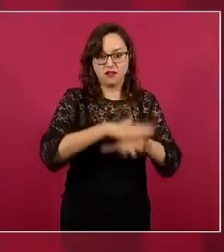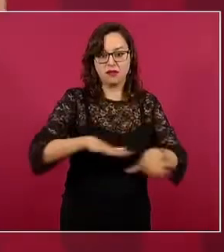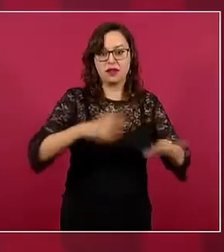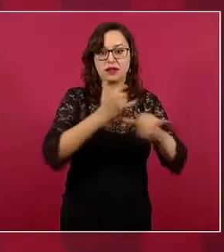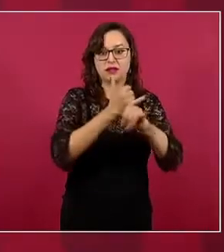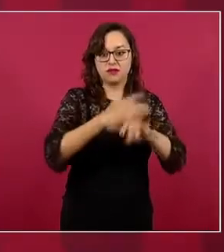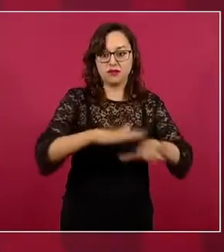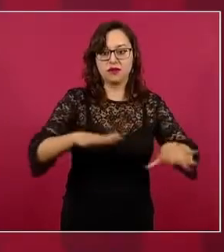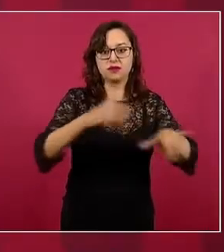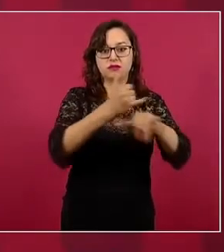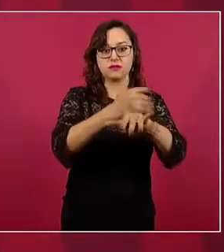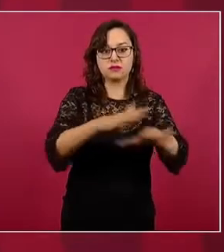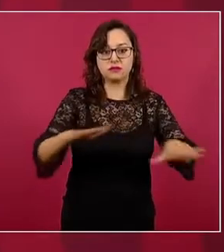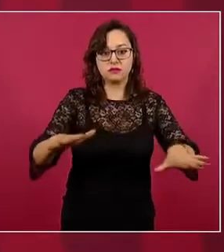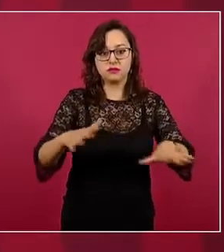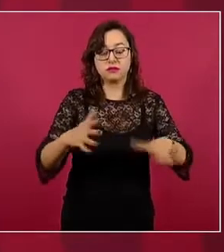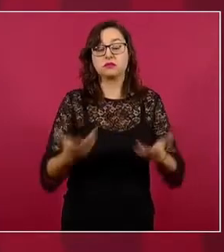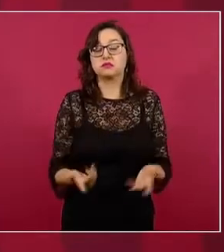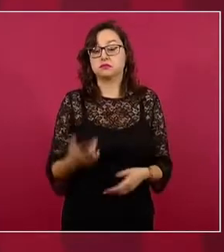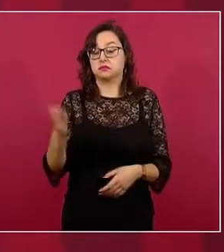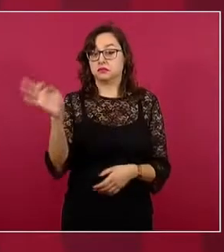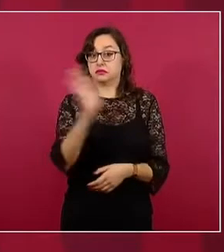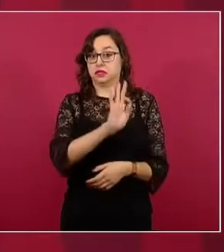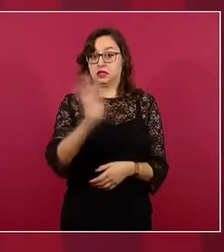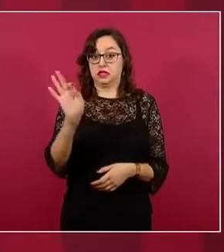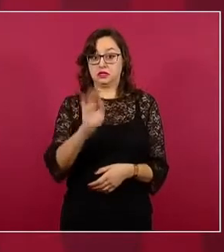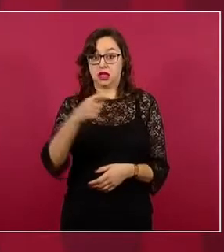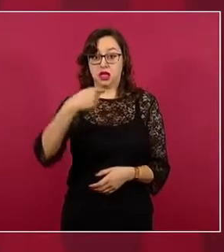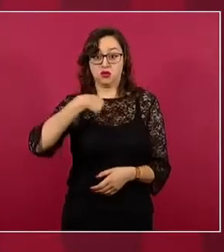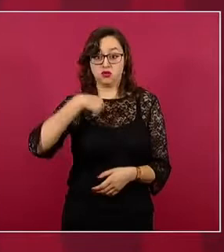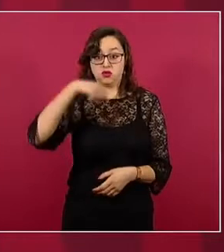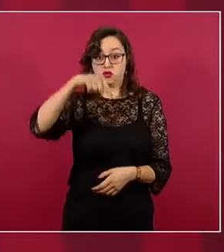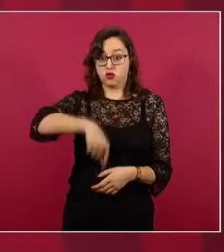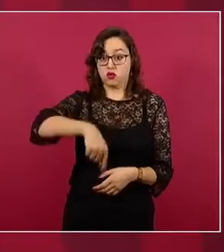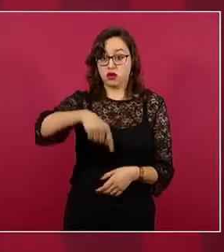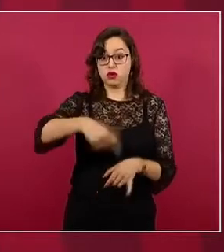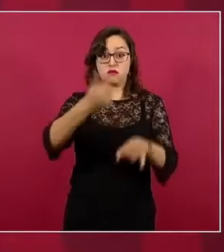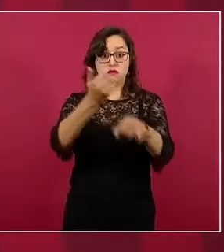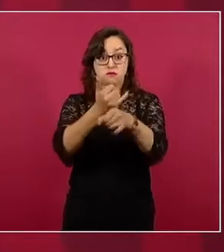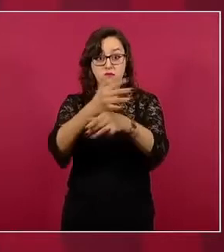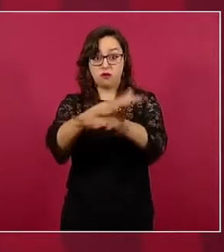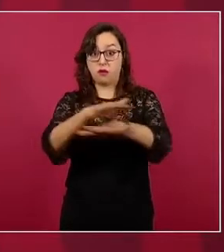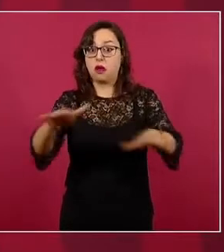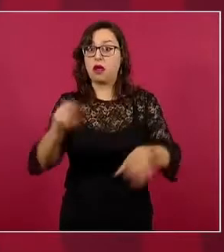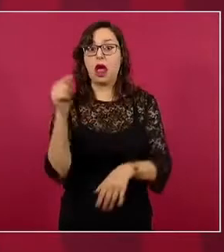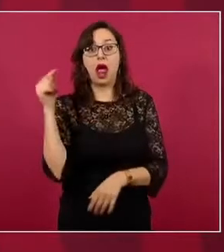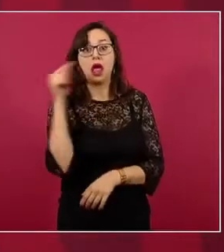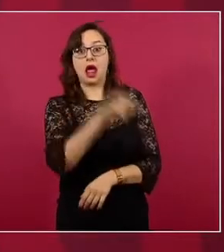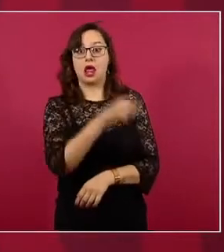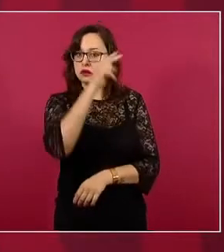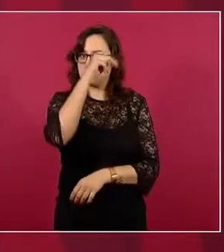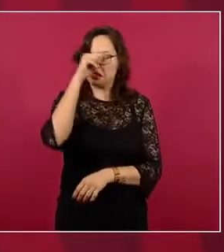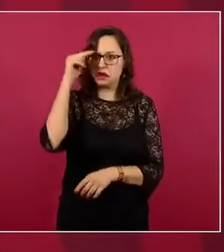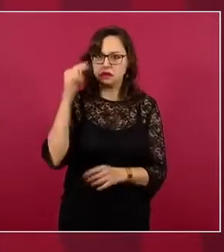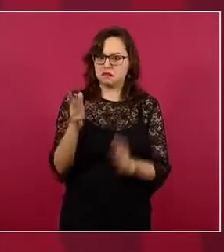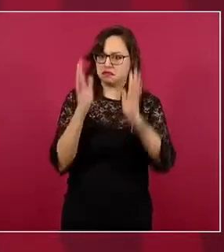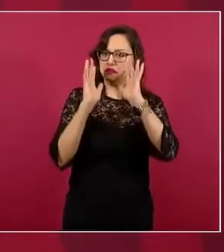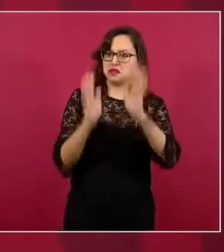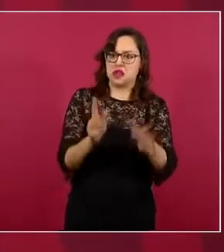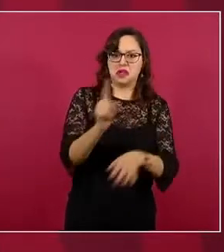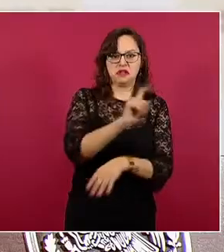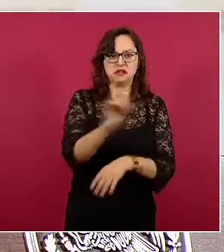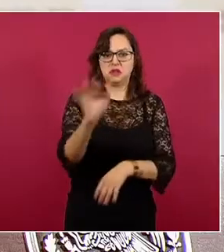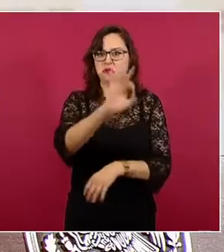la gente de Nayarit, de las comunidades, ustedes como informantes